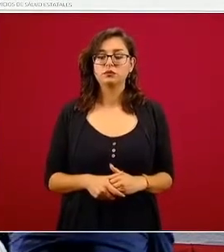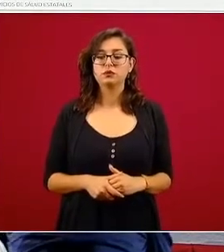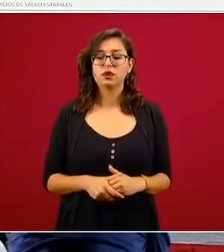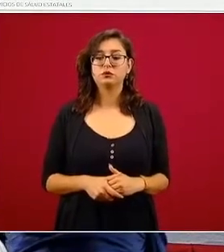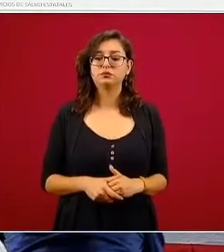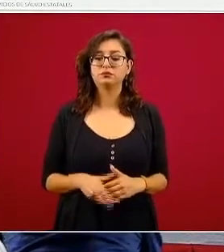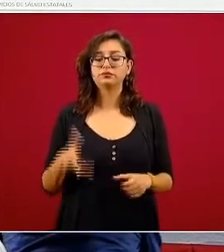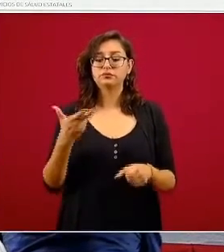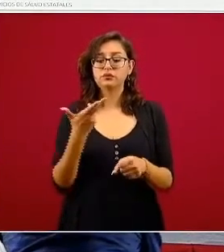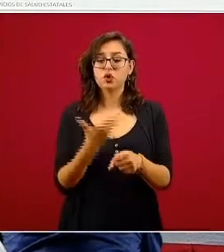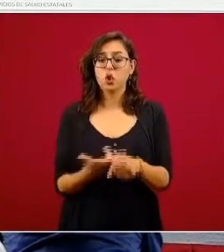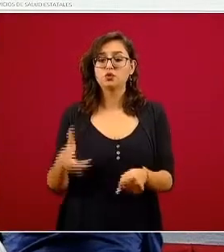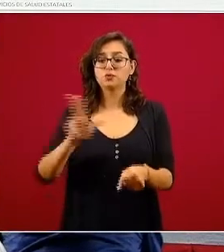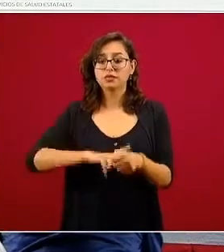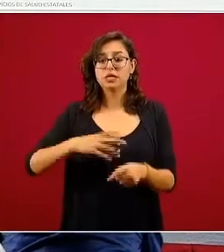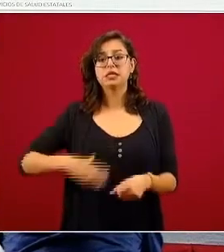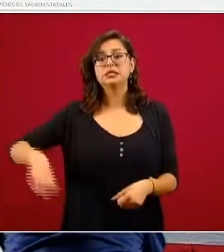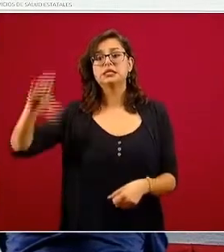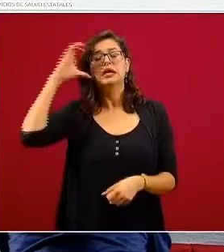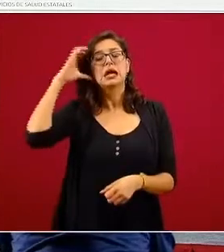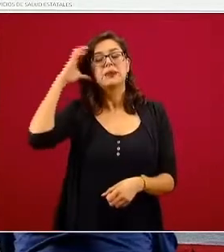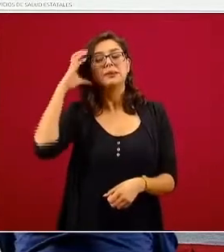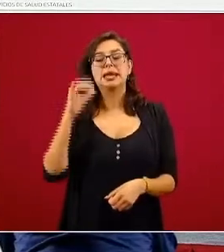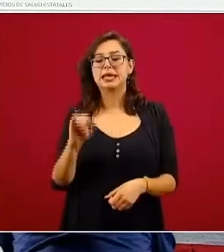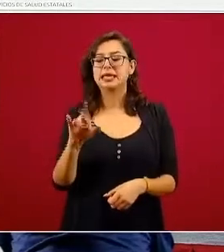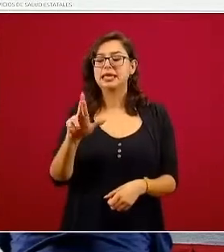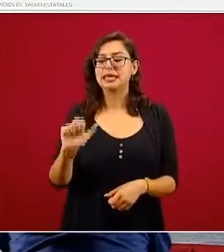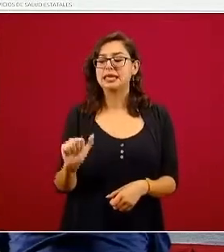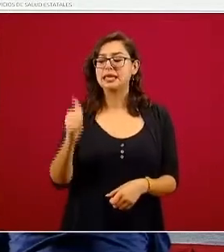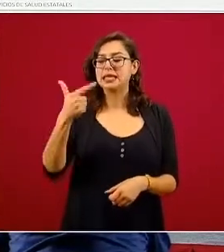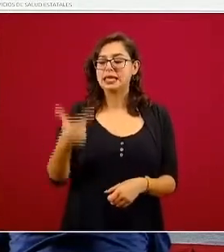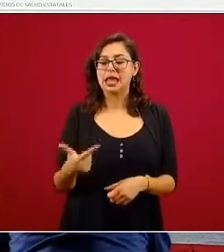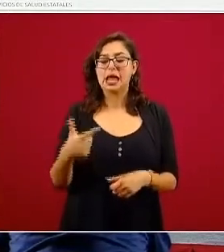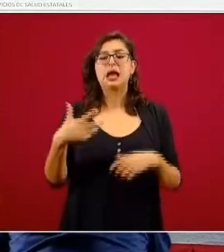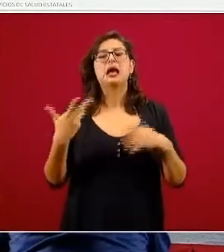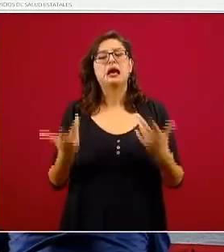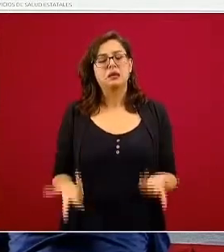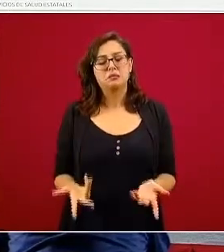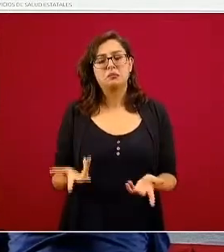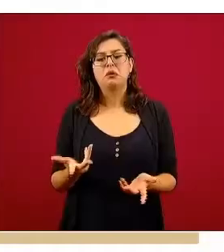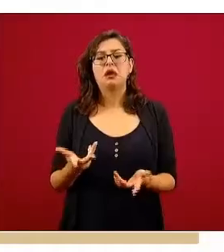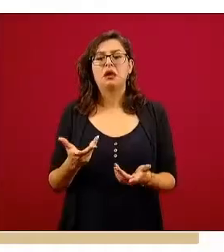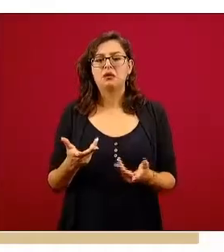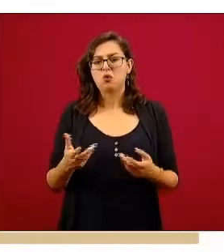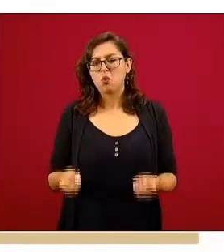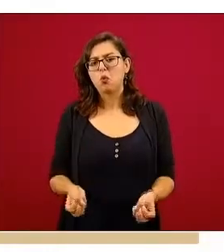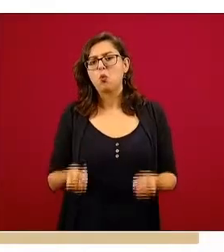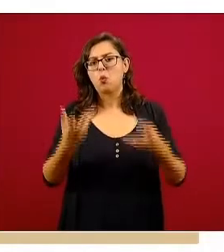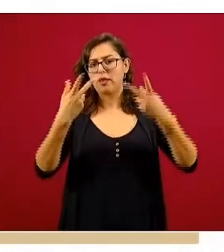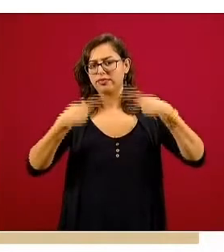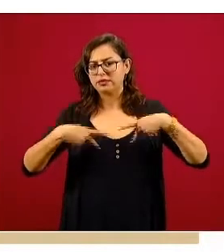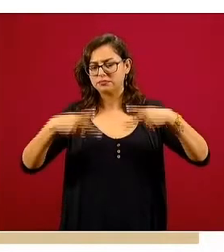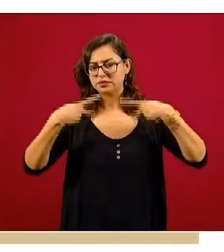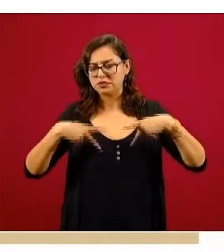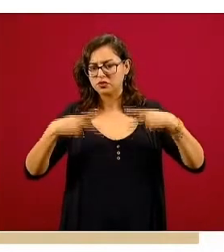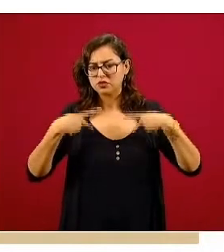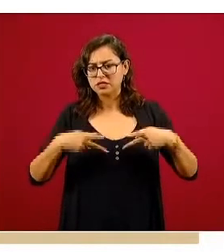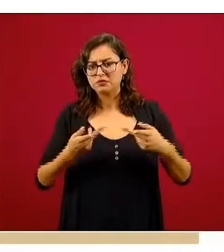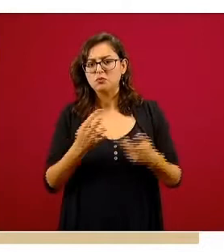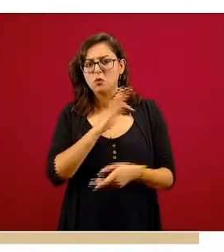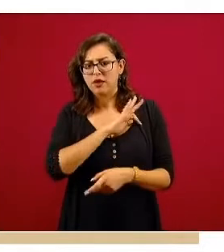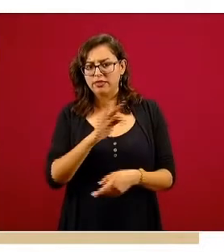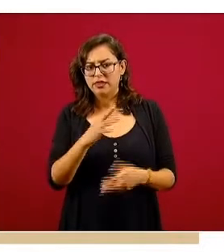ocupación, disponibilidad hospitalaria de camas para pacientes graves, o también conocidas como camas de hospitalización